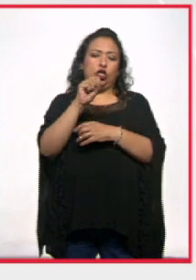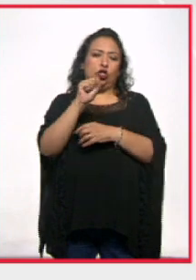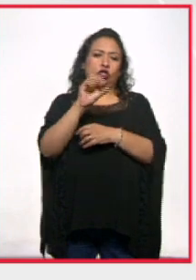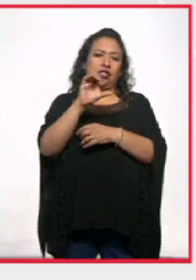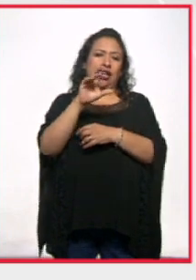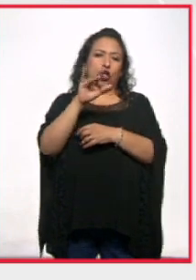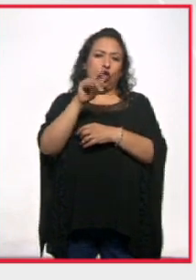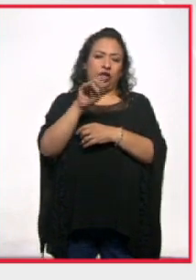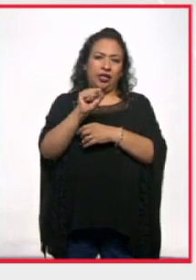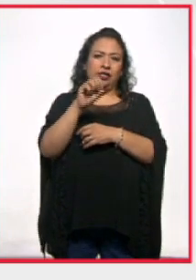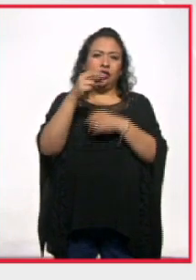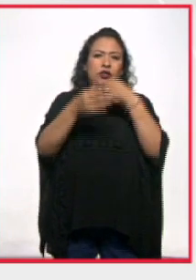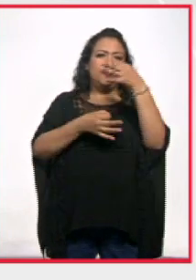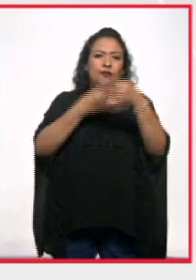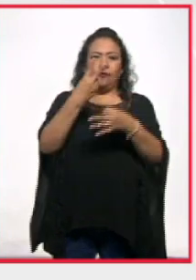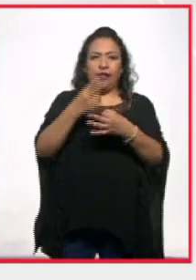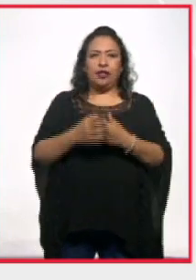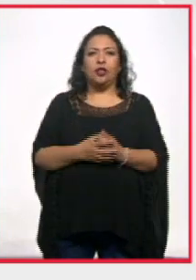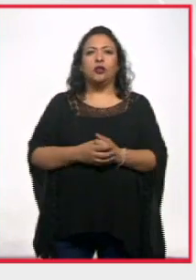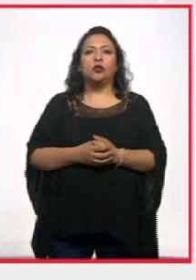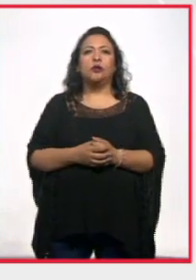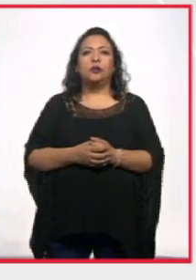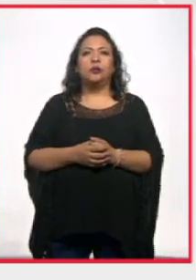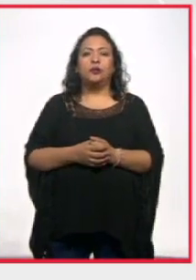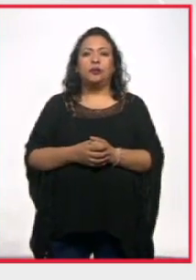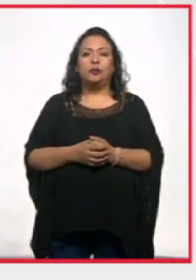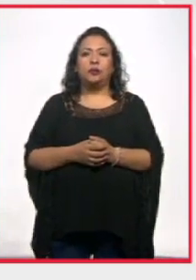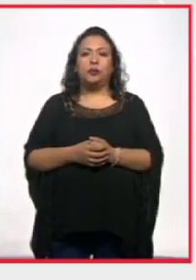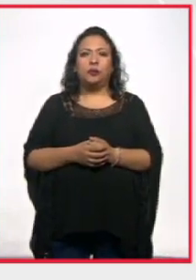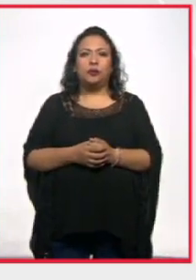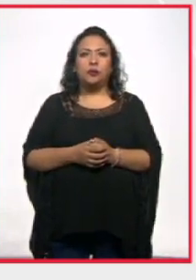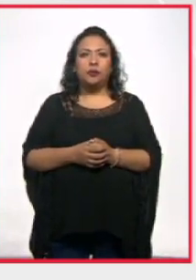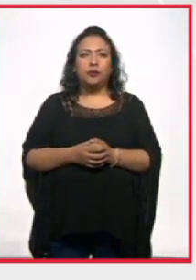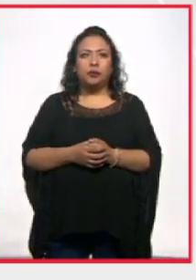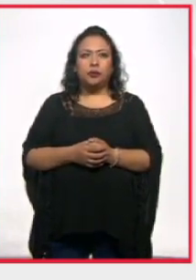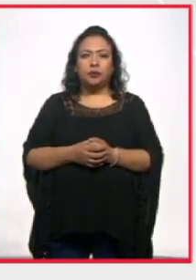Óscar Cortés, Noticias 22.